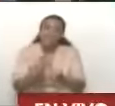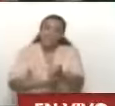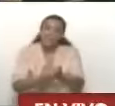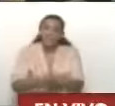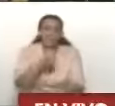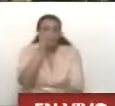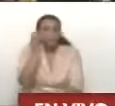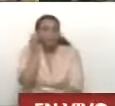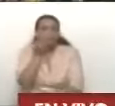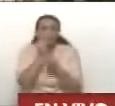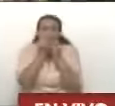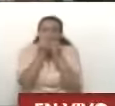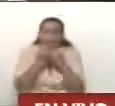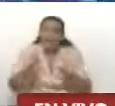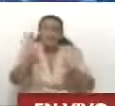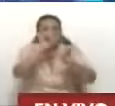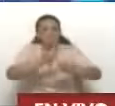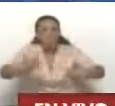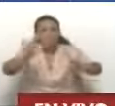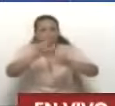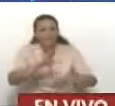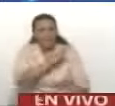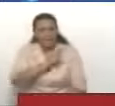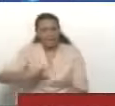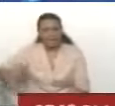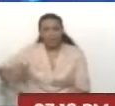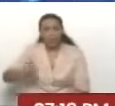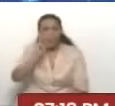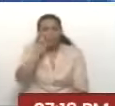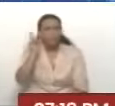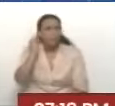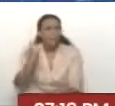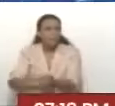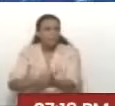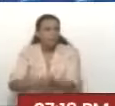Un beso a mis hermanos en Cristo, a mis hermanas.